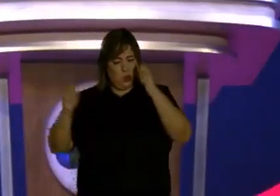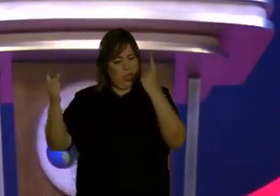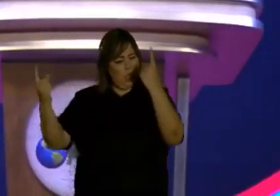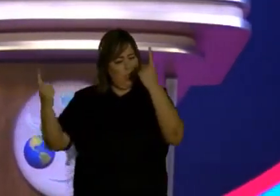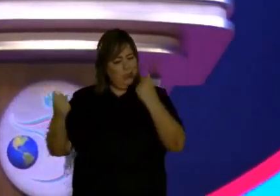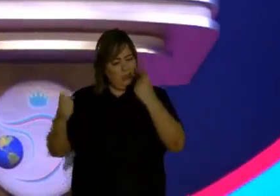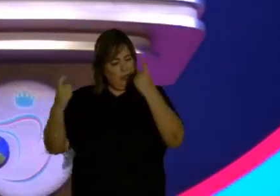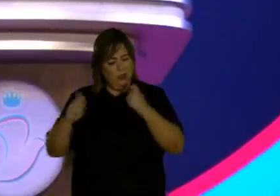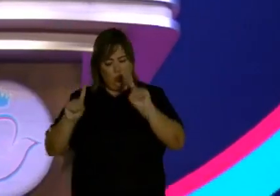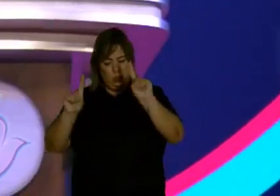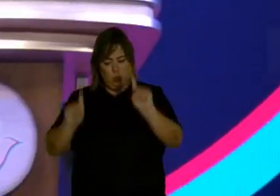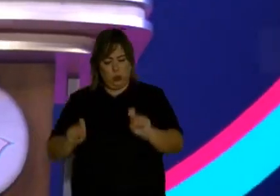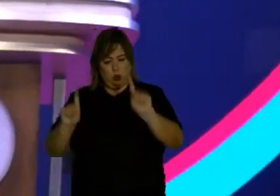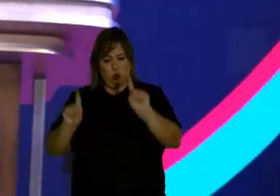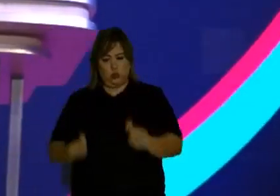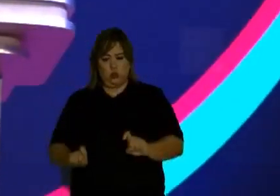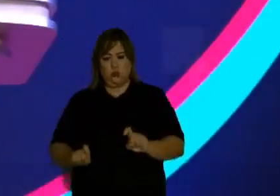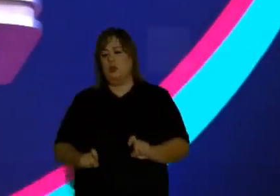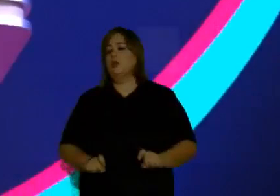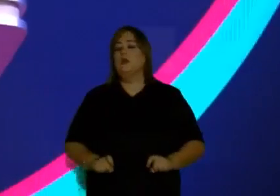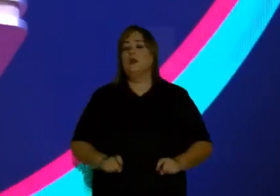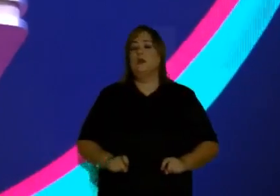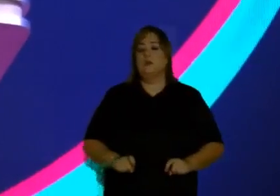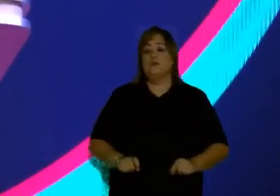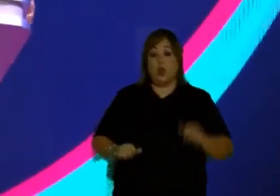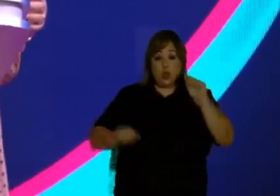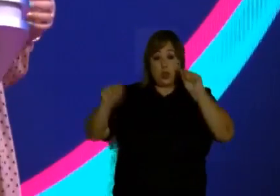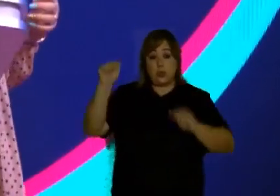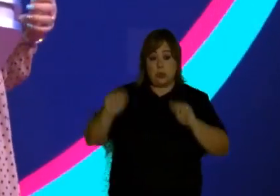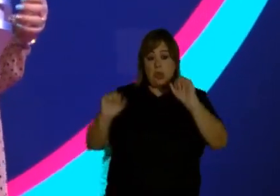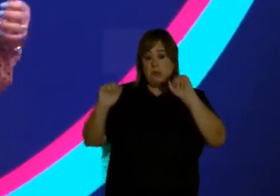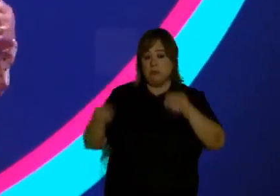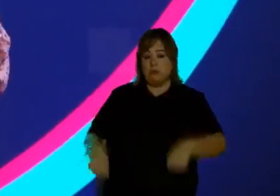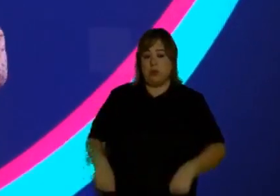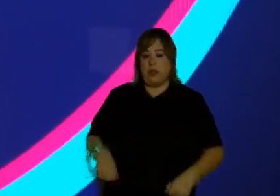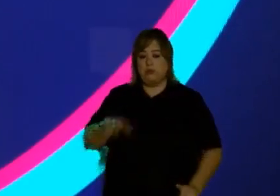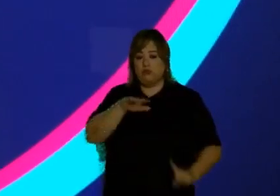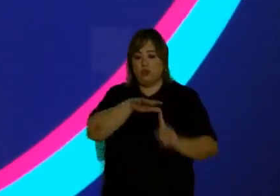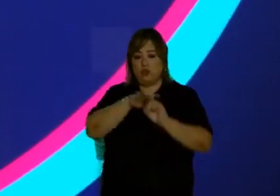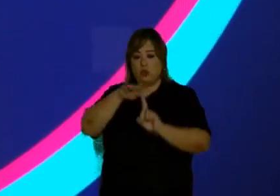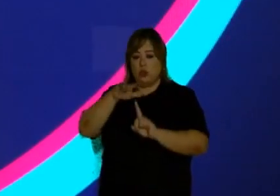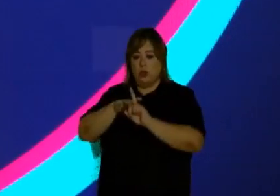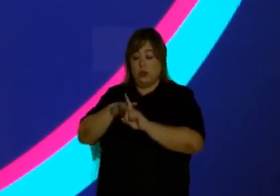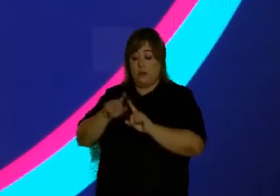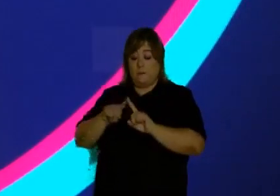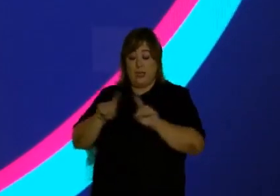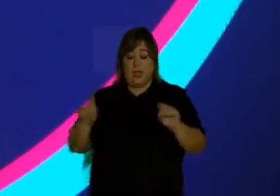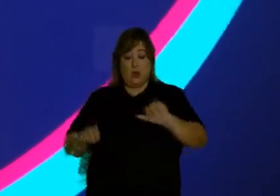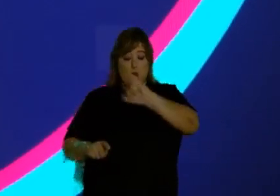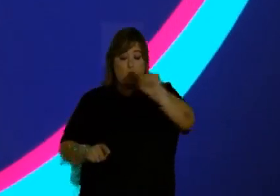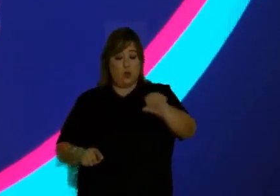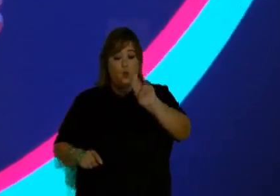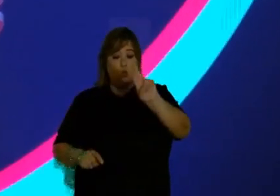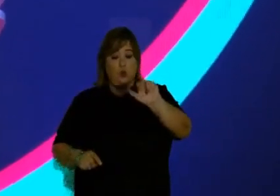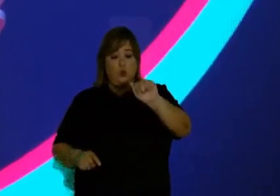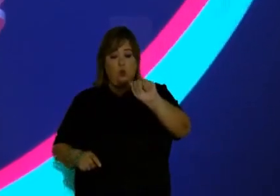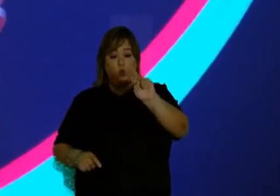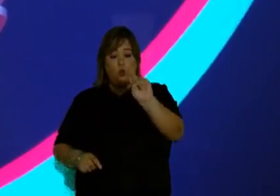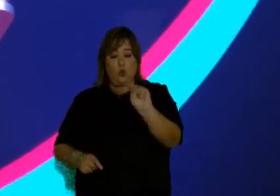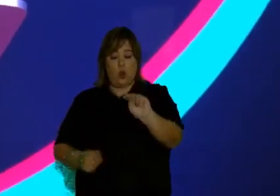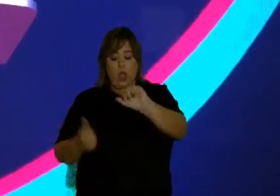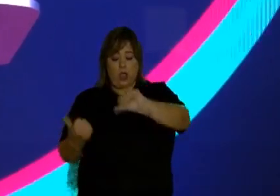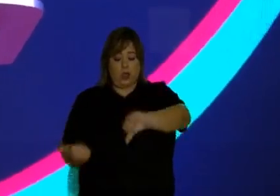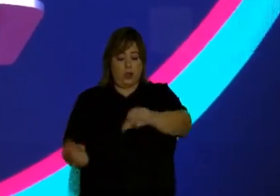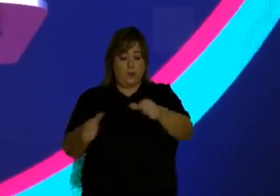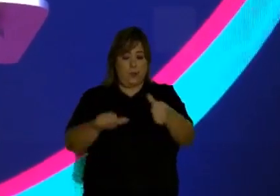Yo quiero que sepan que esas dudas pueden venir. Y si hablamos de Juan el Bautista, ¿acaso Juan el